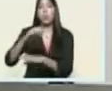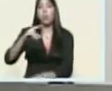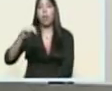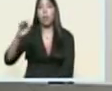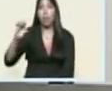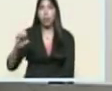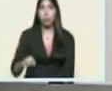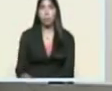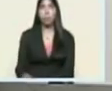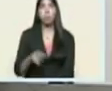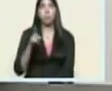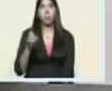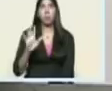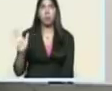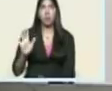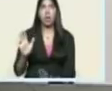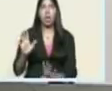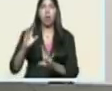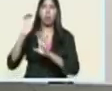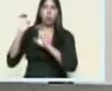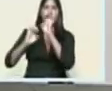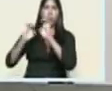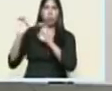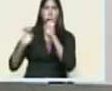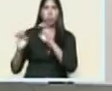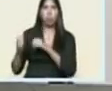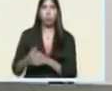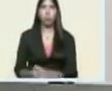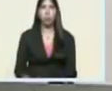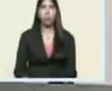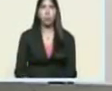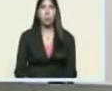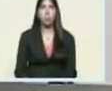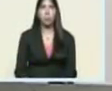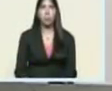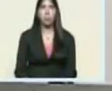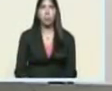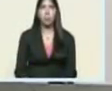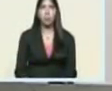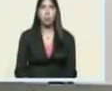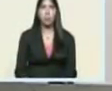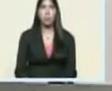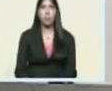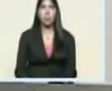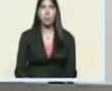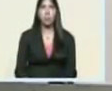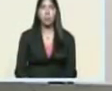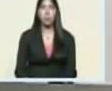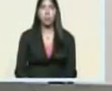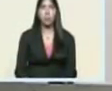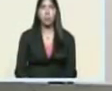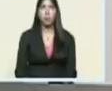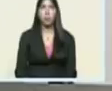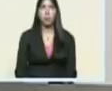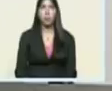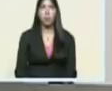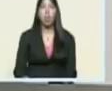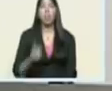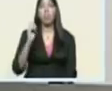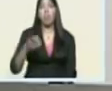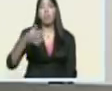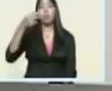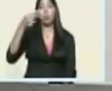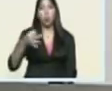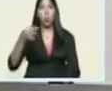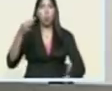que está evaluando el Poder Electoral, el Consejo Nacional Electoral, y que ha anunciado la Fiscalía General de la República para que haya